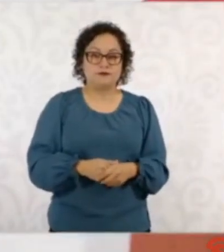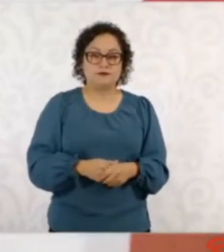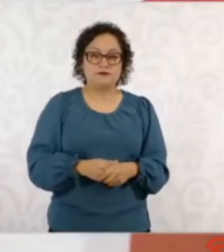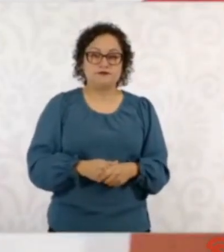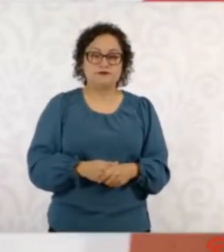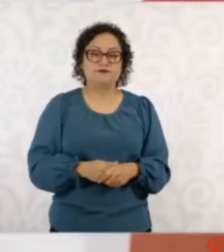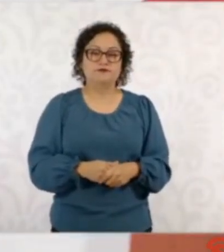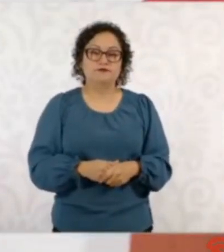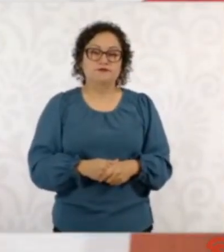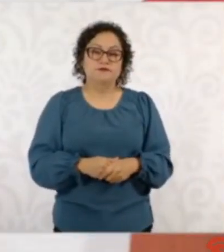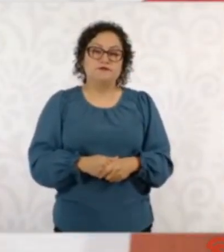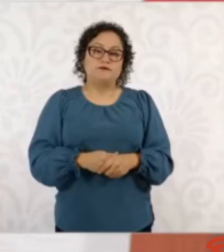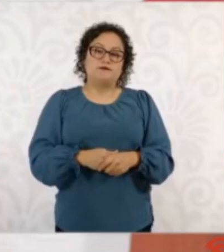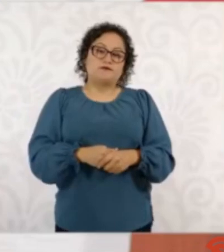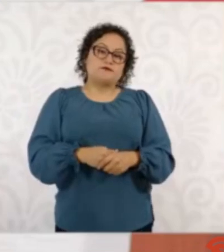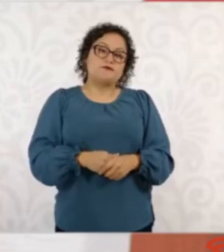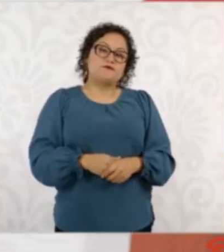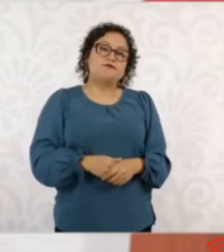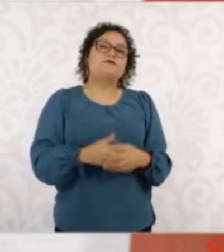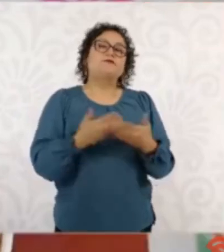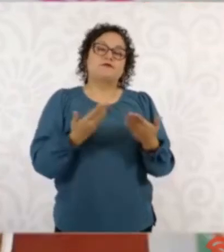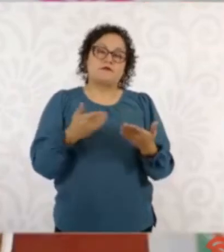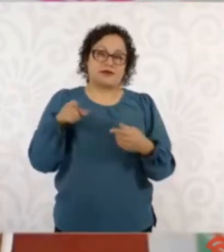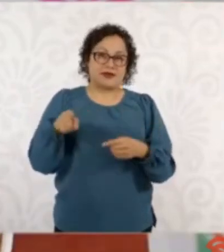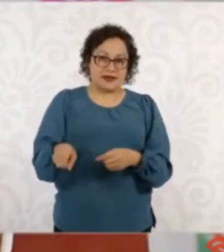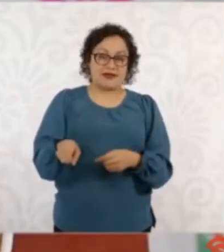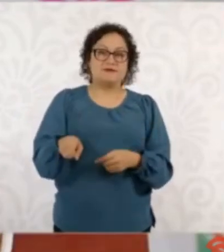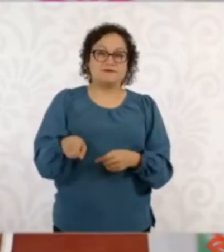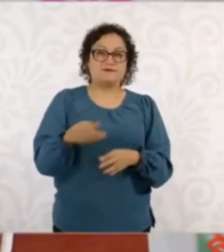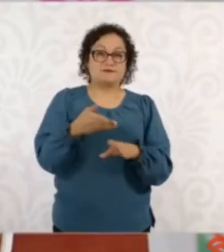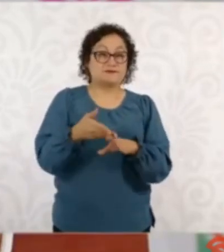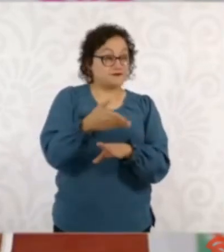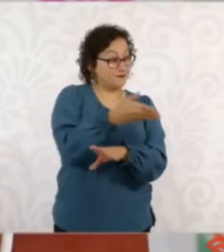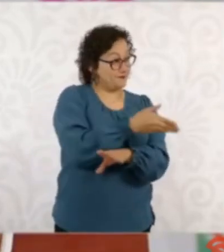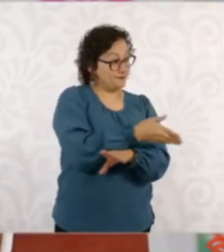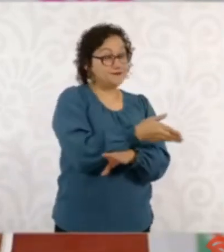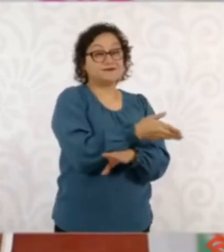Con base, entonces, en las disposiciones desde